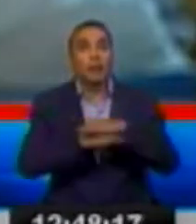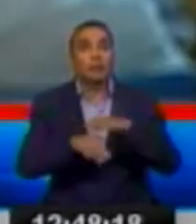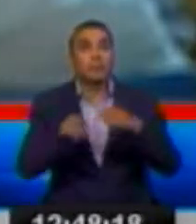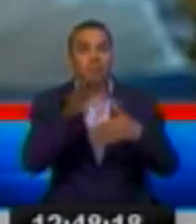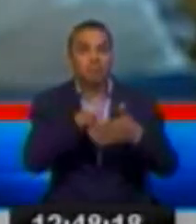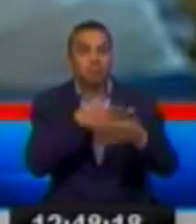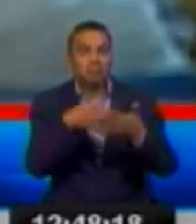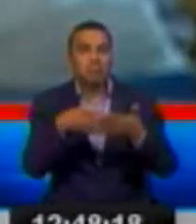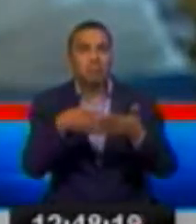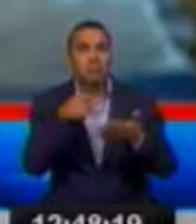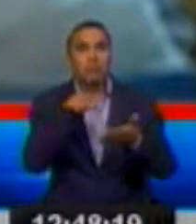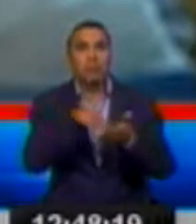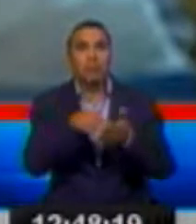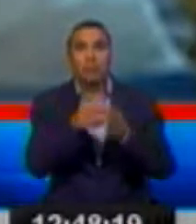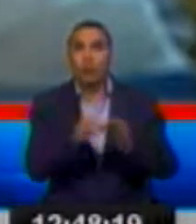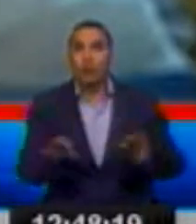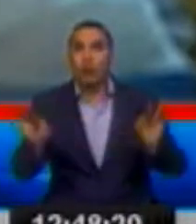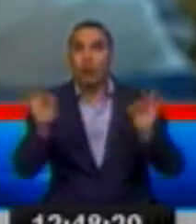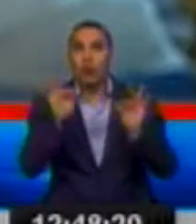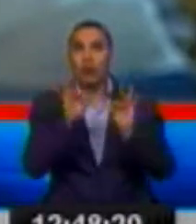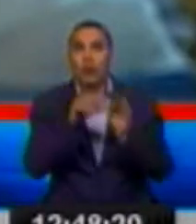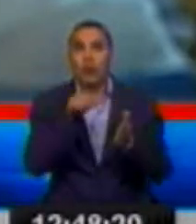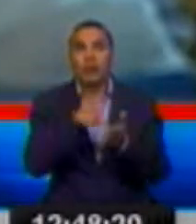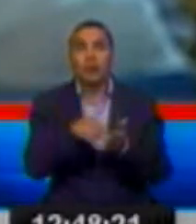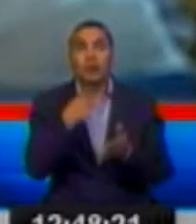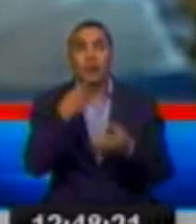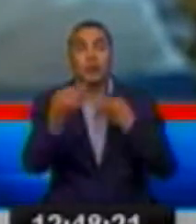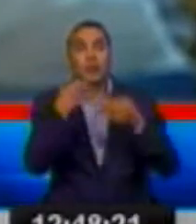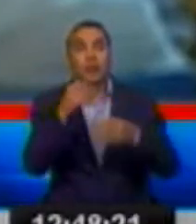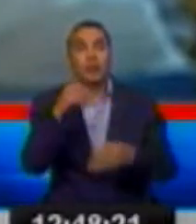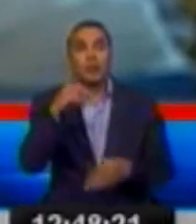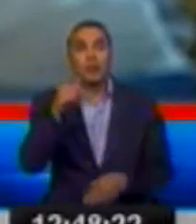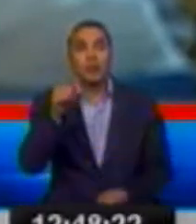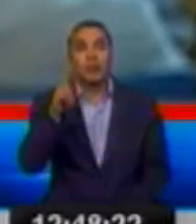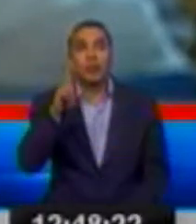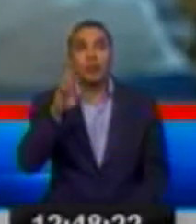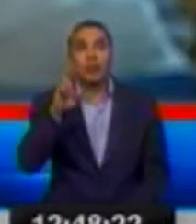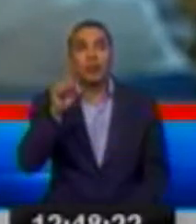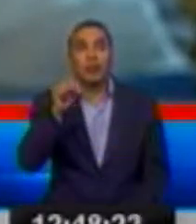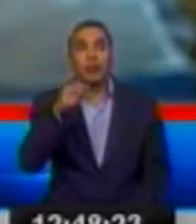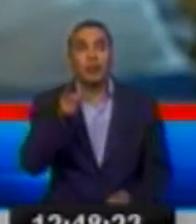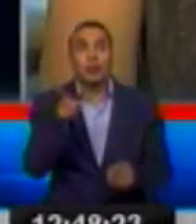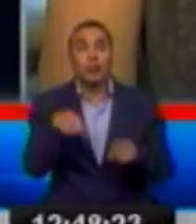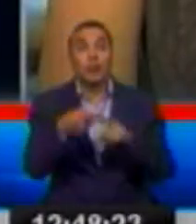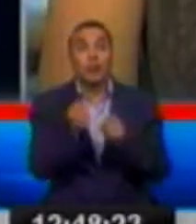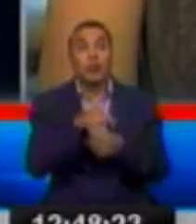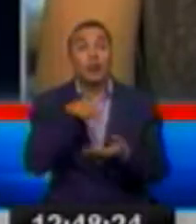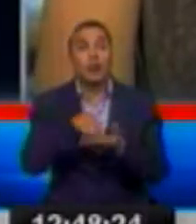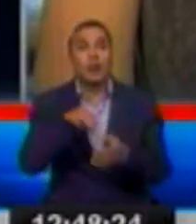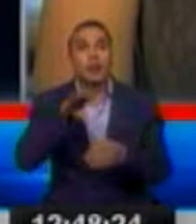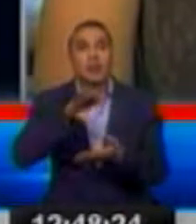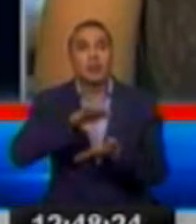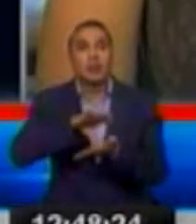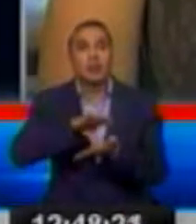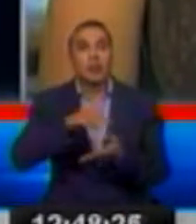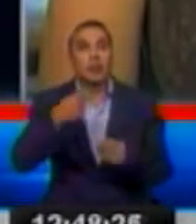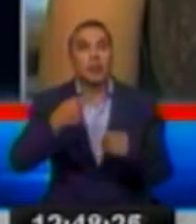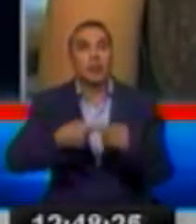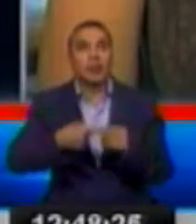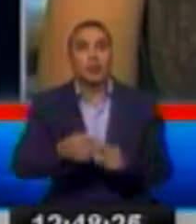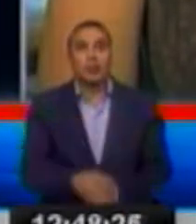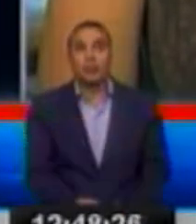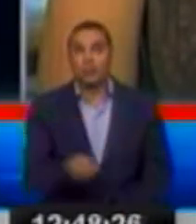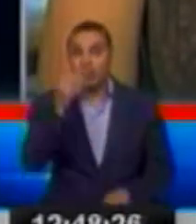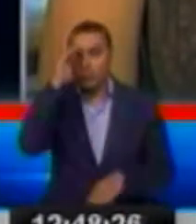evento de particular trascendencia, como nos lo explica Karen Haro, y que se desarrolló en el centro de Quito. Adelante, muy